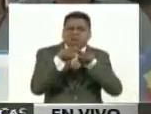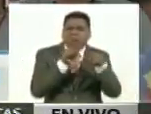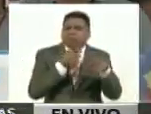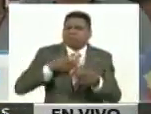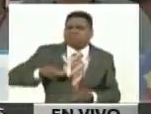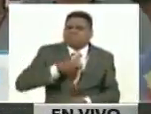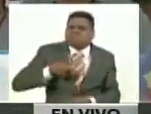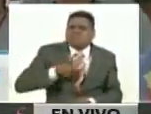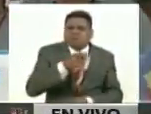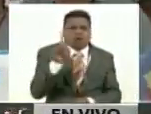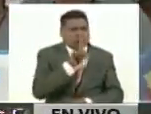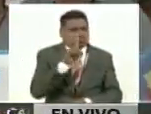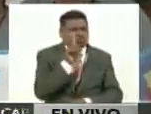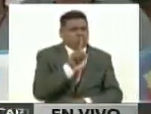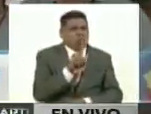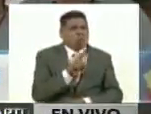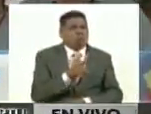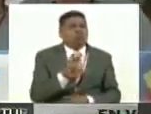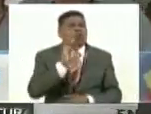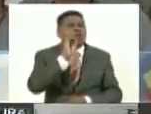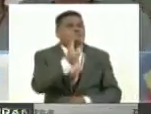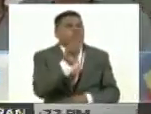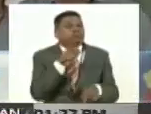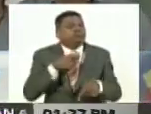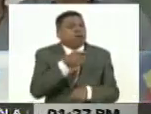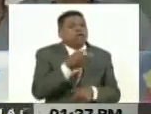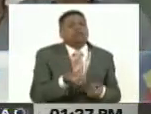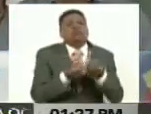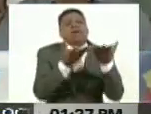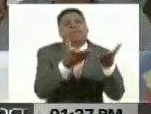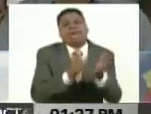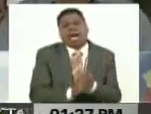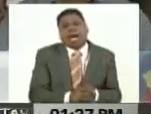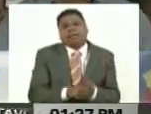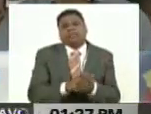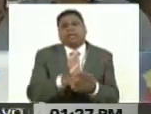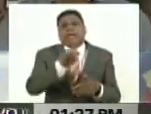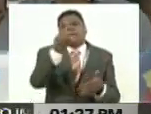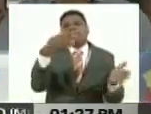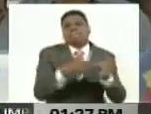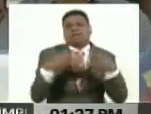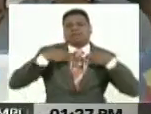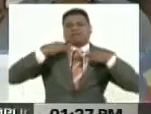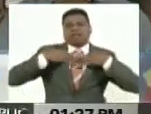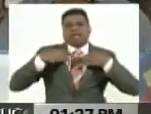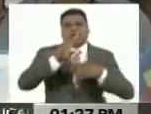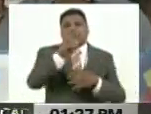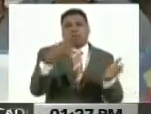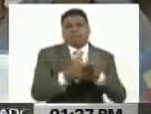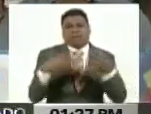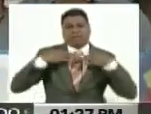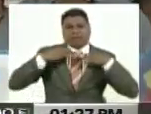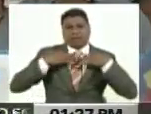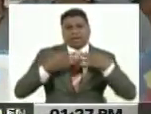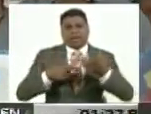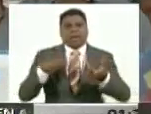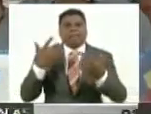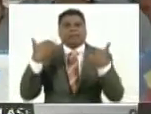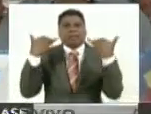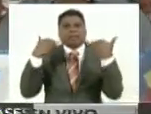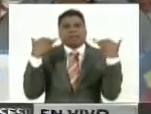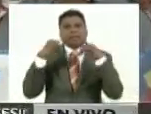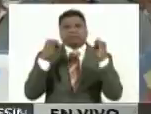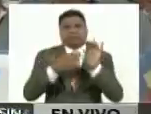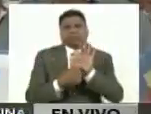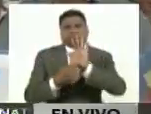que alguien venga a corromperlos. A decirle, te voy a entregar 1000 franelas, 2000 franelas para que hagas tu campaña. No hipotequen